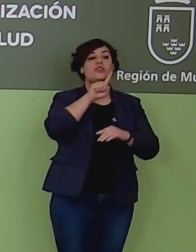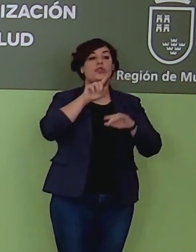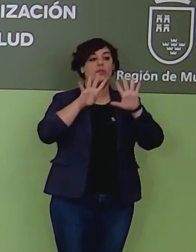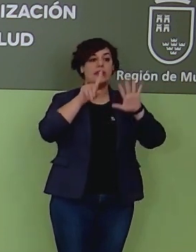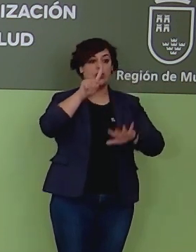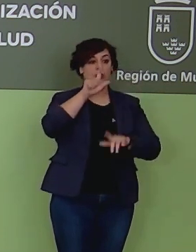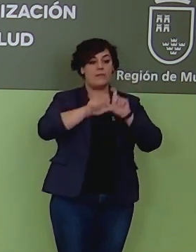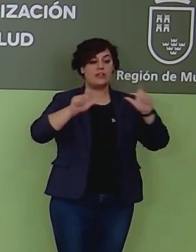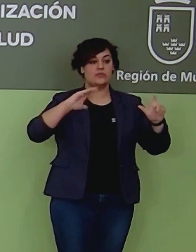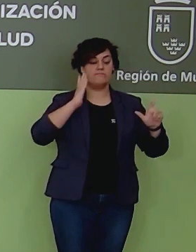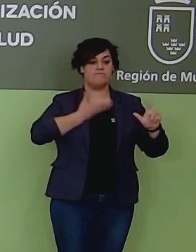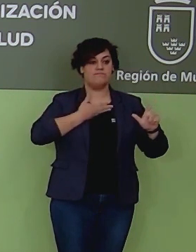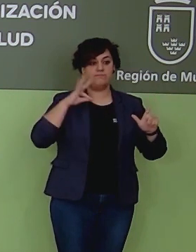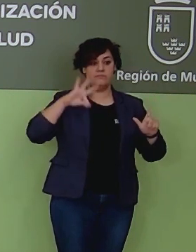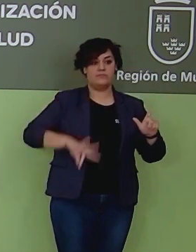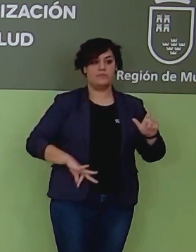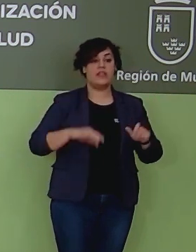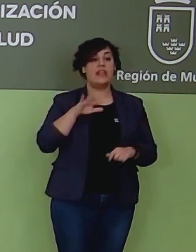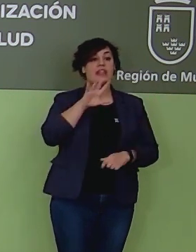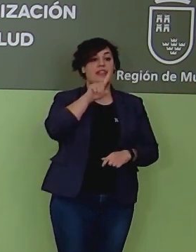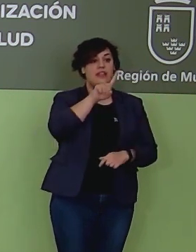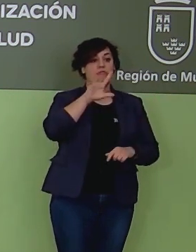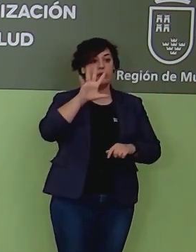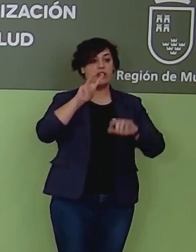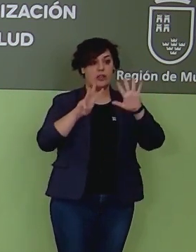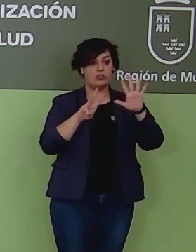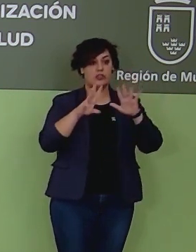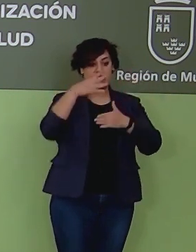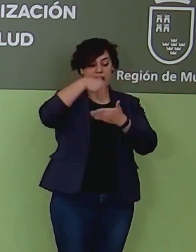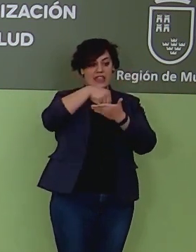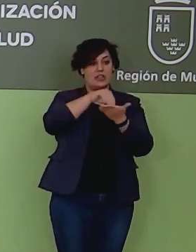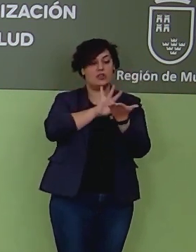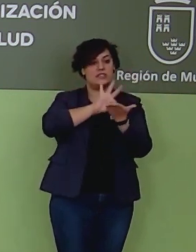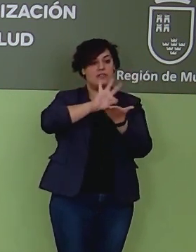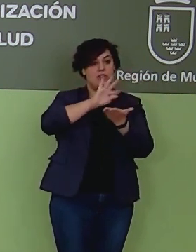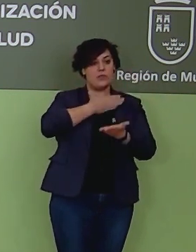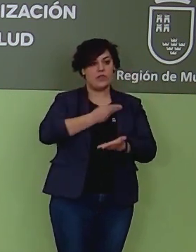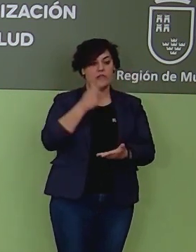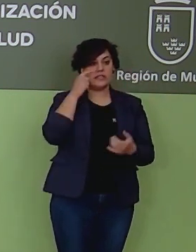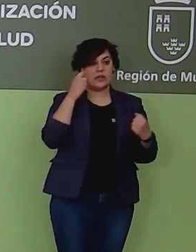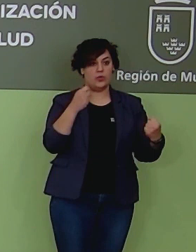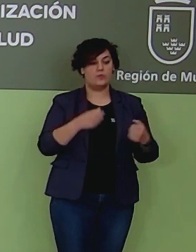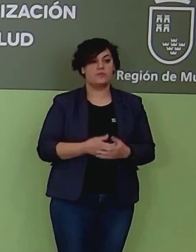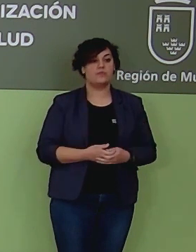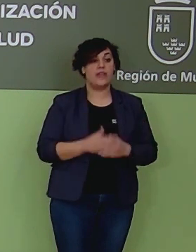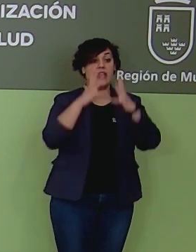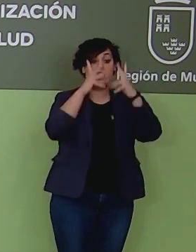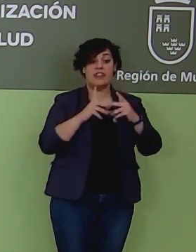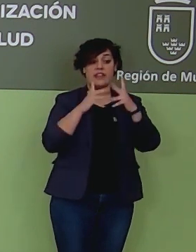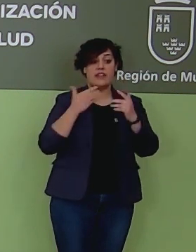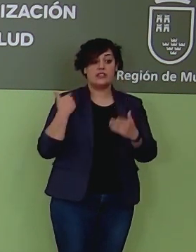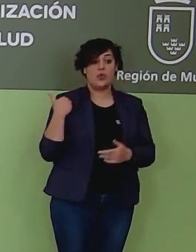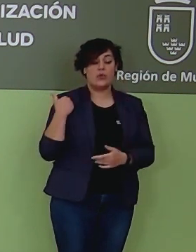profesionales afectados, de los que 158 son personal sanitario del Servicio Murciano de Salud. Según las últimas cifras del